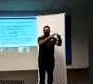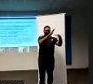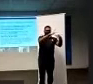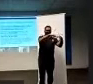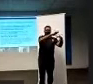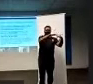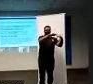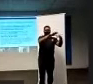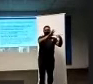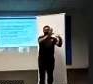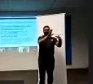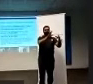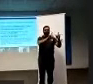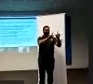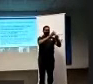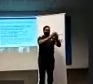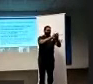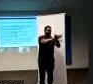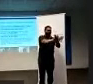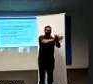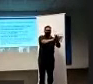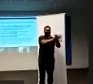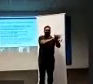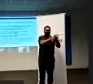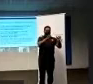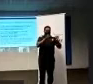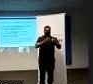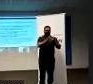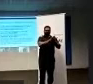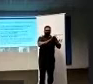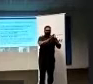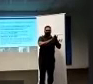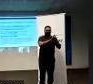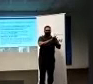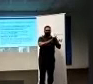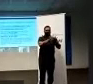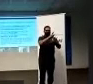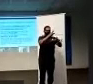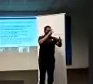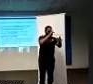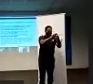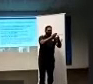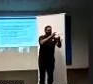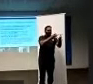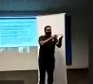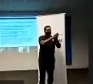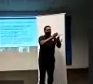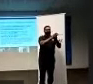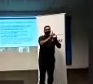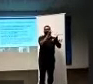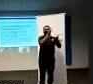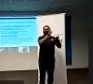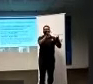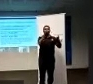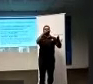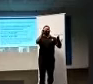de infección por SARS fue de 75 a 100%. En pacientes con antecedentes de infección por COVID fue